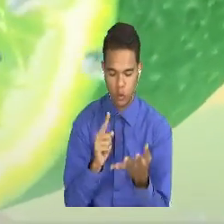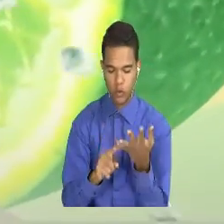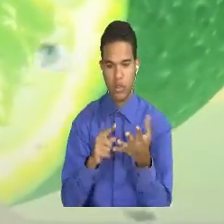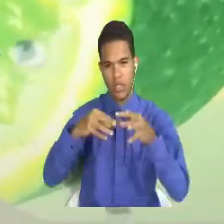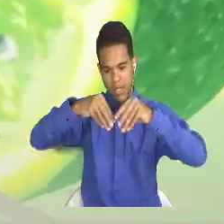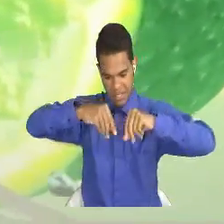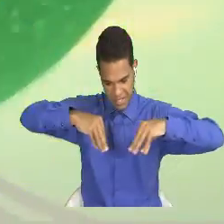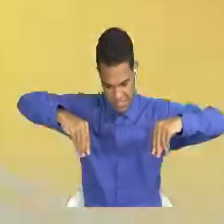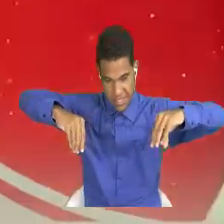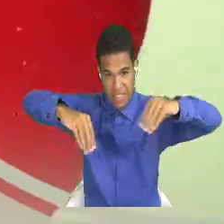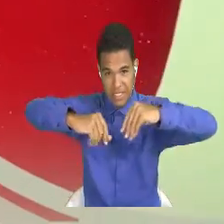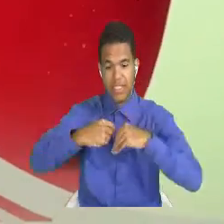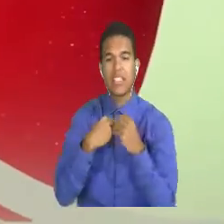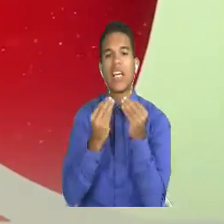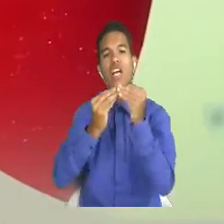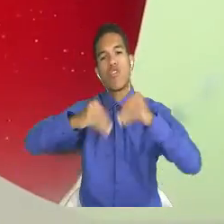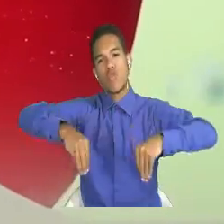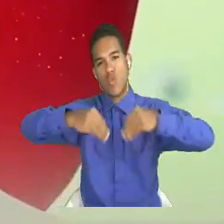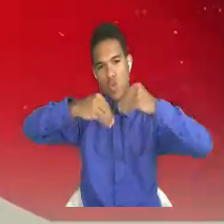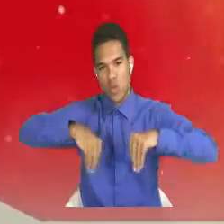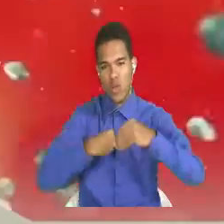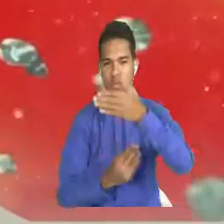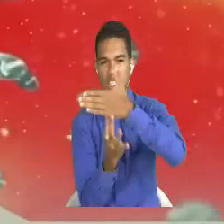huevos, aceite para freír.